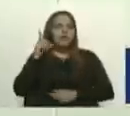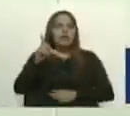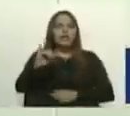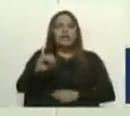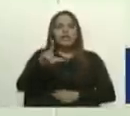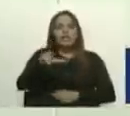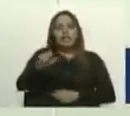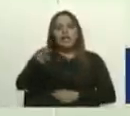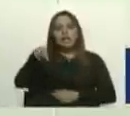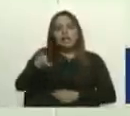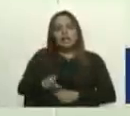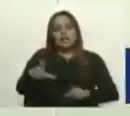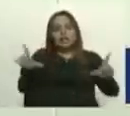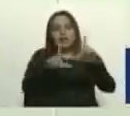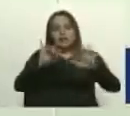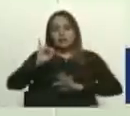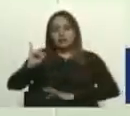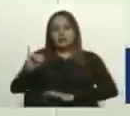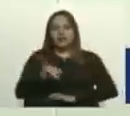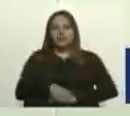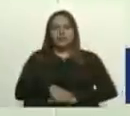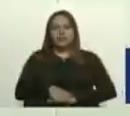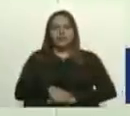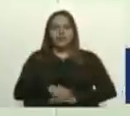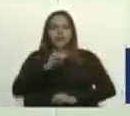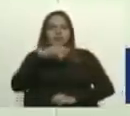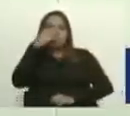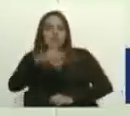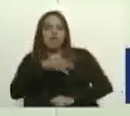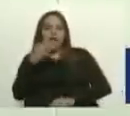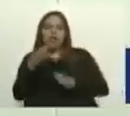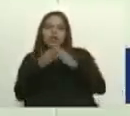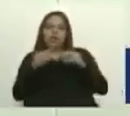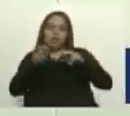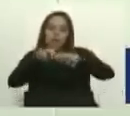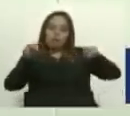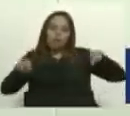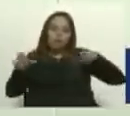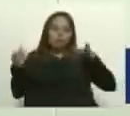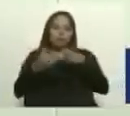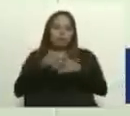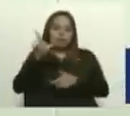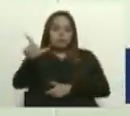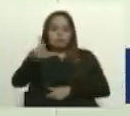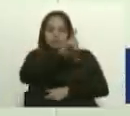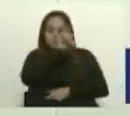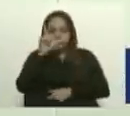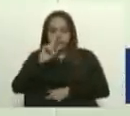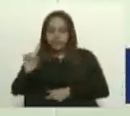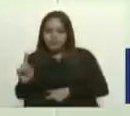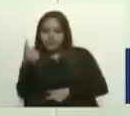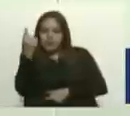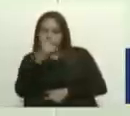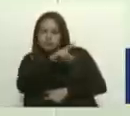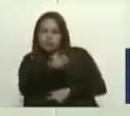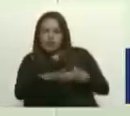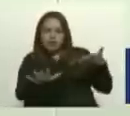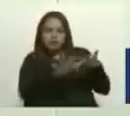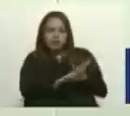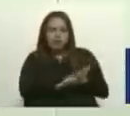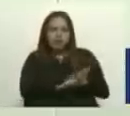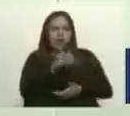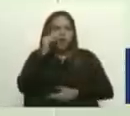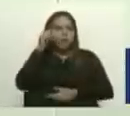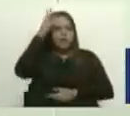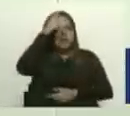I. Buenas tardes a todos los miembros del partido. Okay. La primera pregunta tiene que ver con las declaraciones de Donald Trump. Él